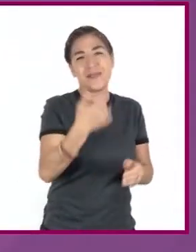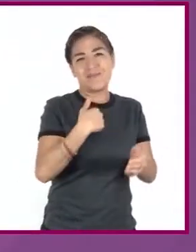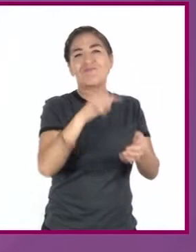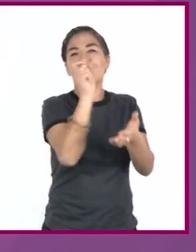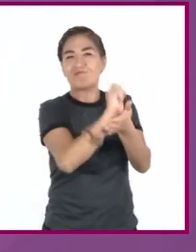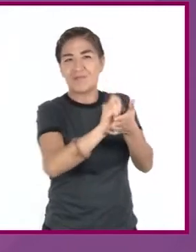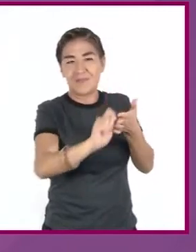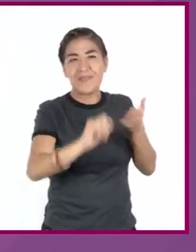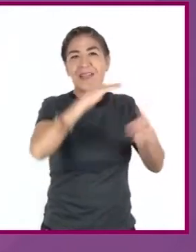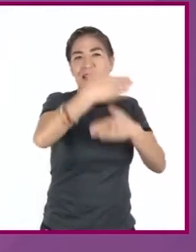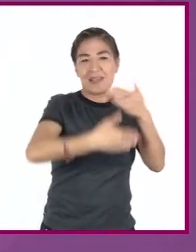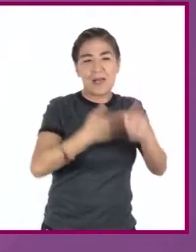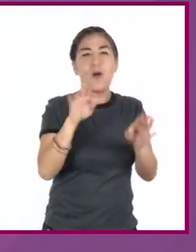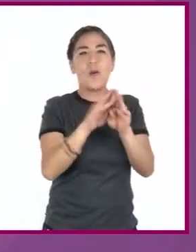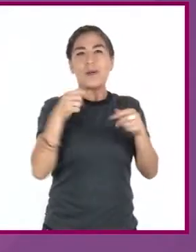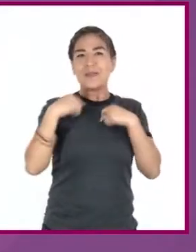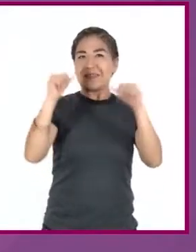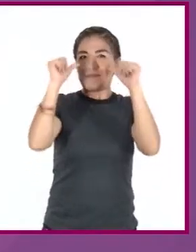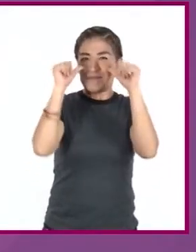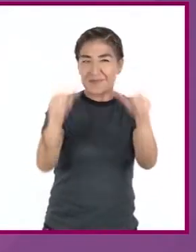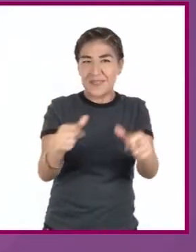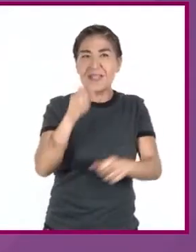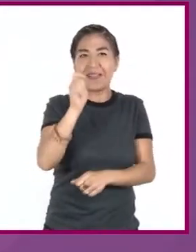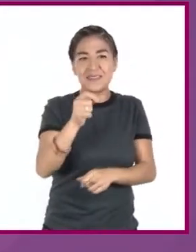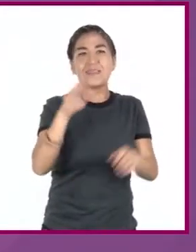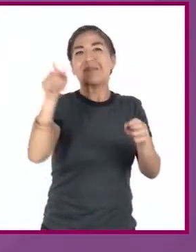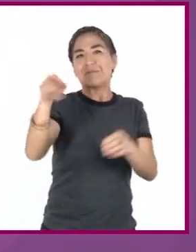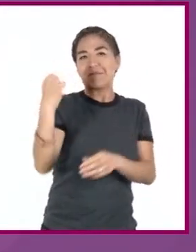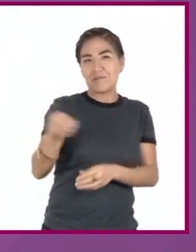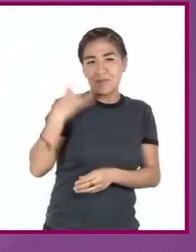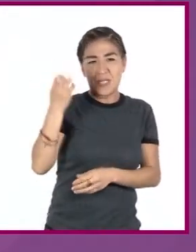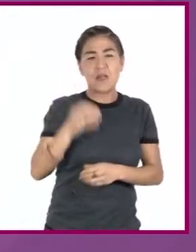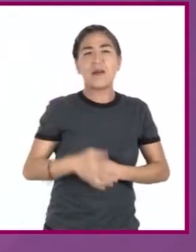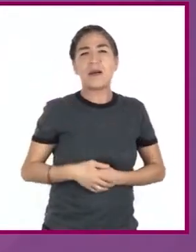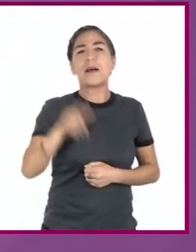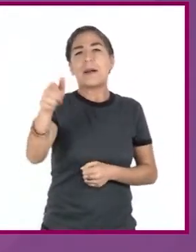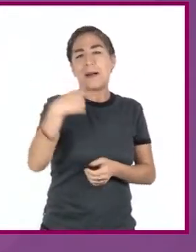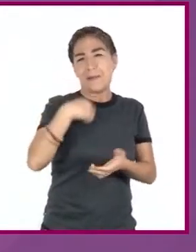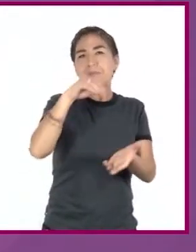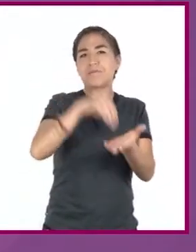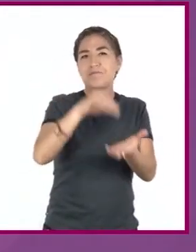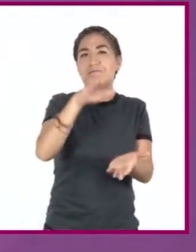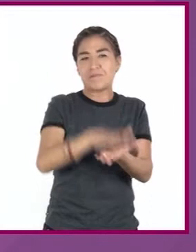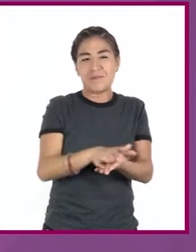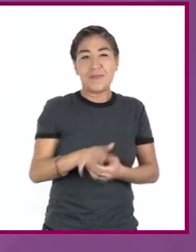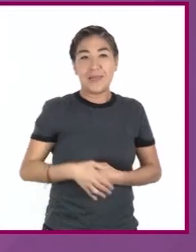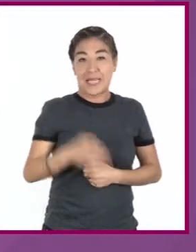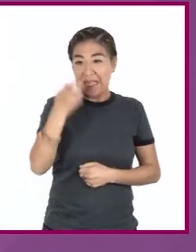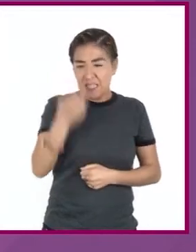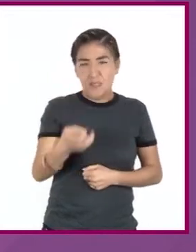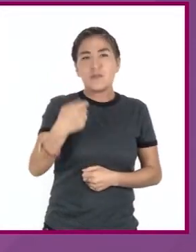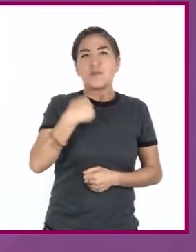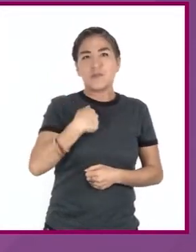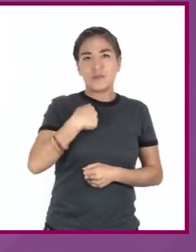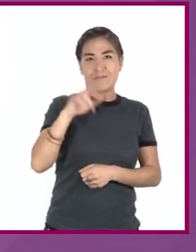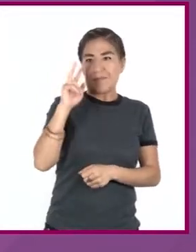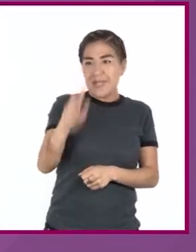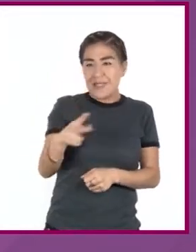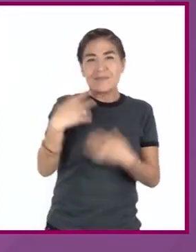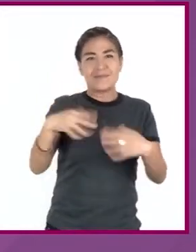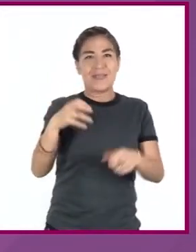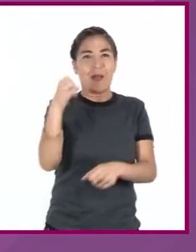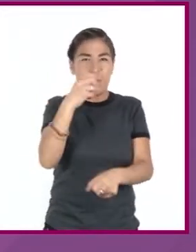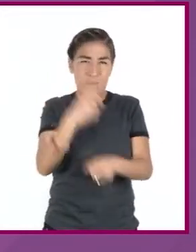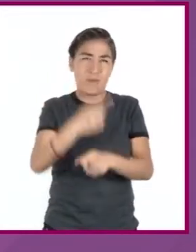mi capacidad de atención y retención, por lo que me concedió una cita. En ese momento yo vi la oportunidad de pedirle